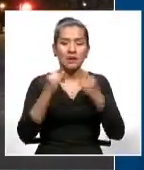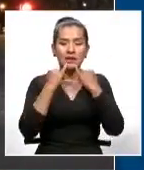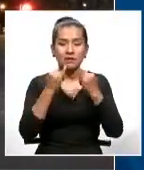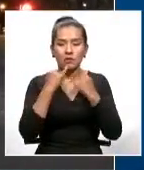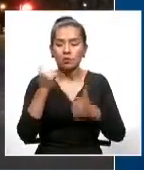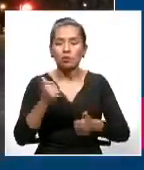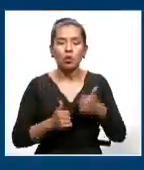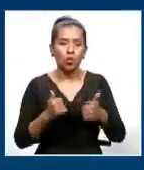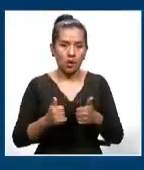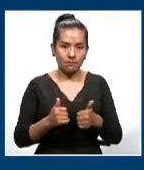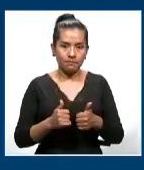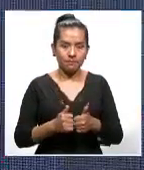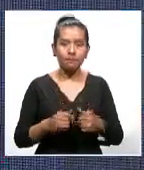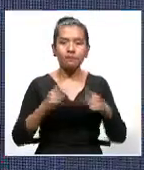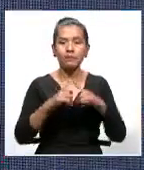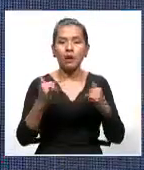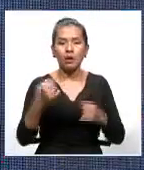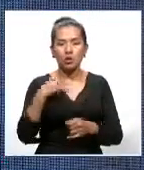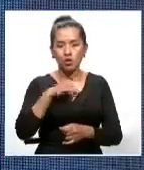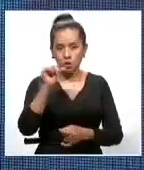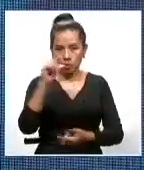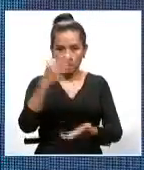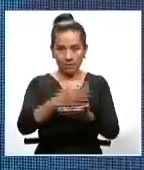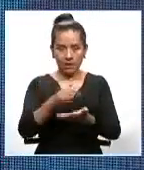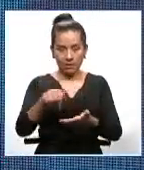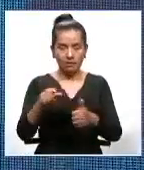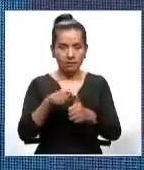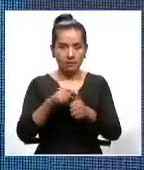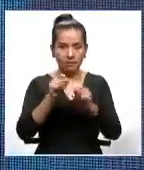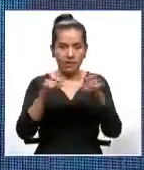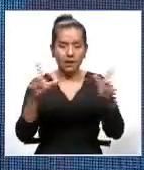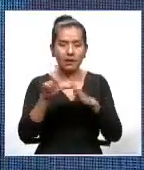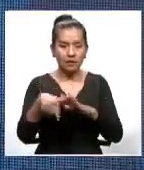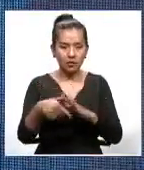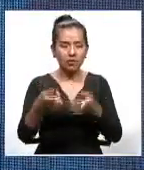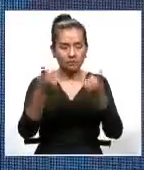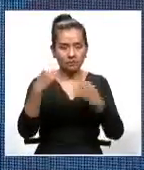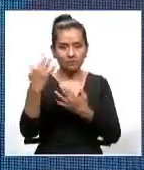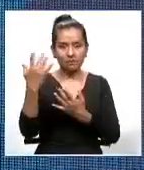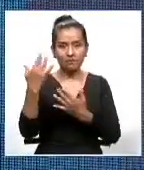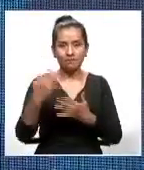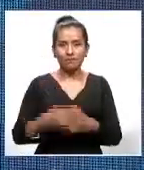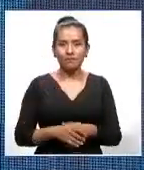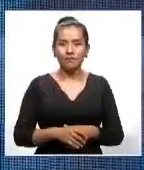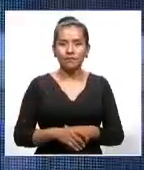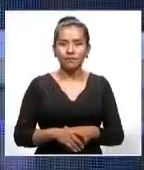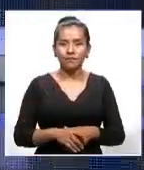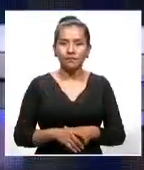informes correspondientes. Vamos a hacer una pausa aquí en Primer Plano. No se vaya, ya volvemos.